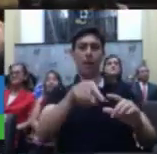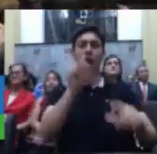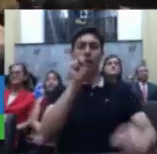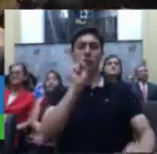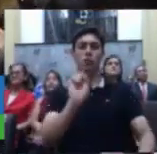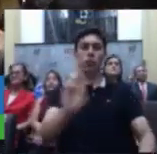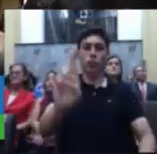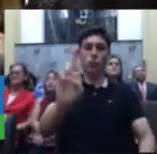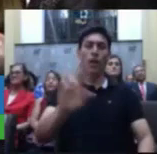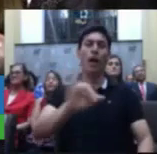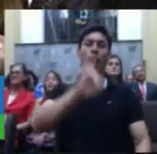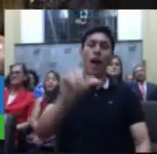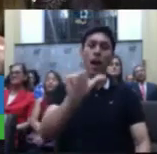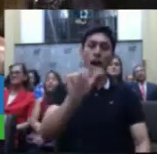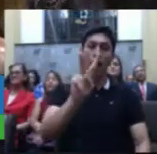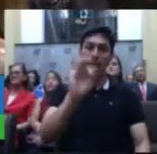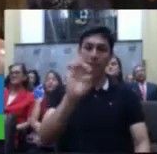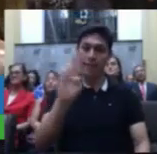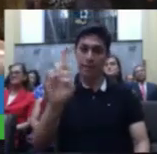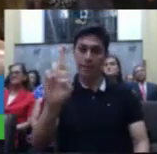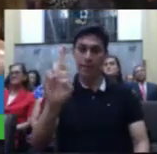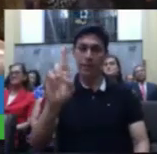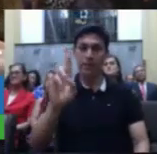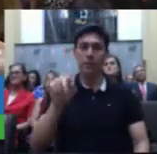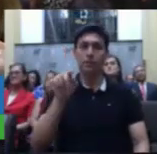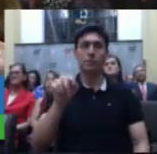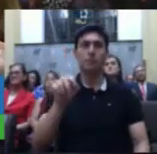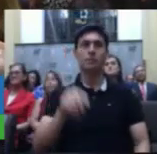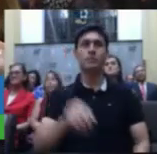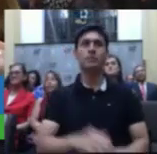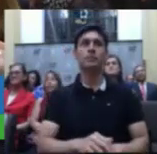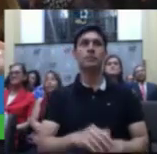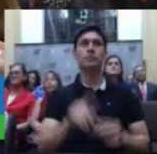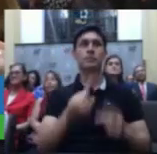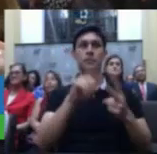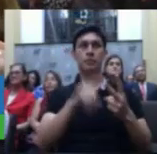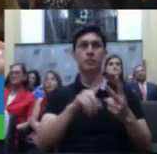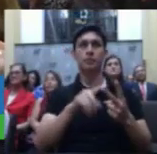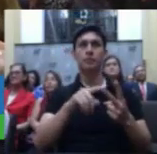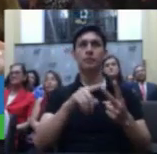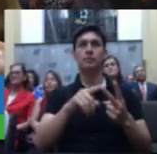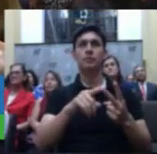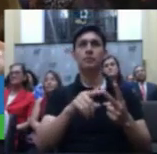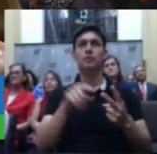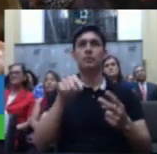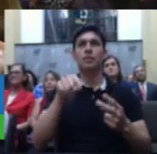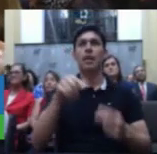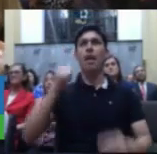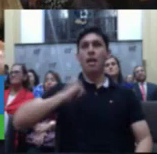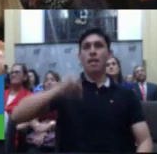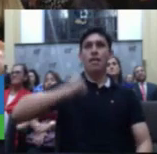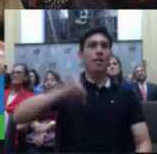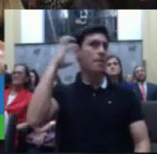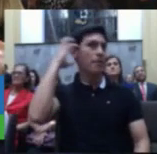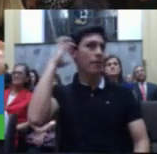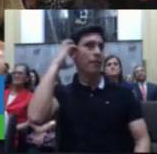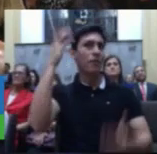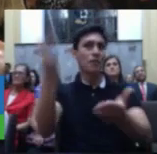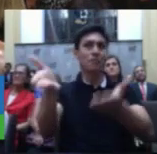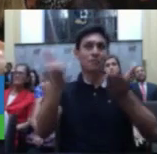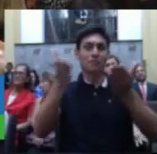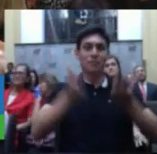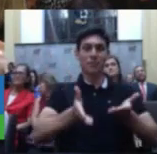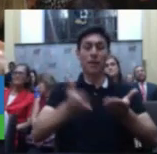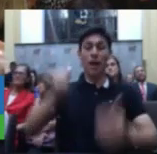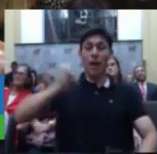Belaúnde López de Romaña, a cargo del señor Jorge Muñoz Wells, alcalde de Miraflores. Invitamos a nuestro